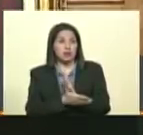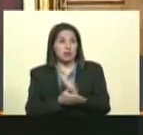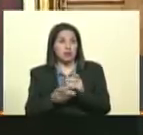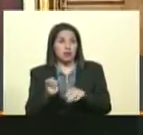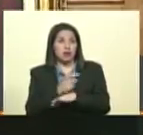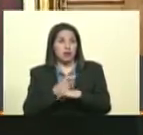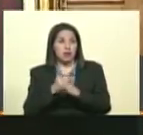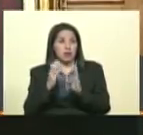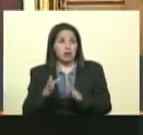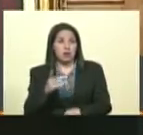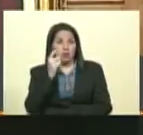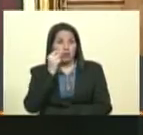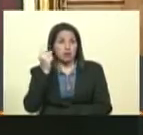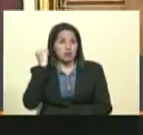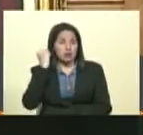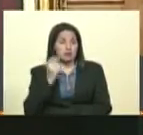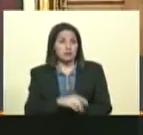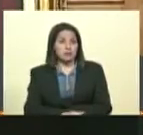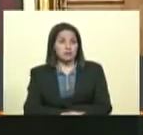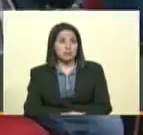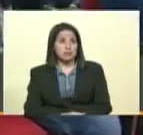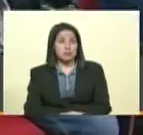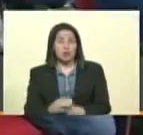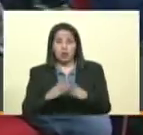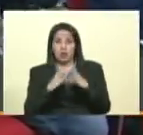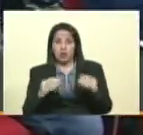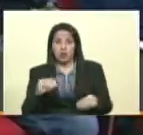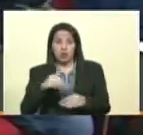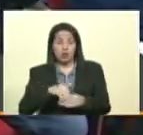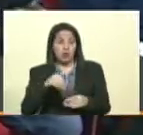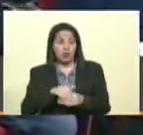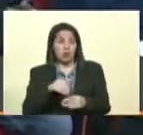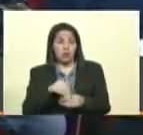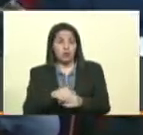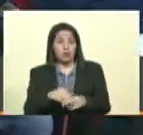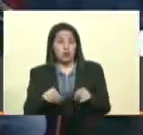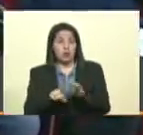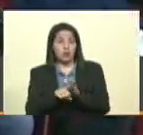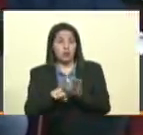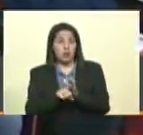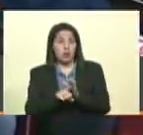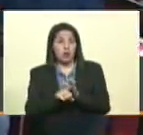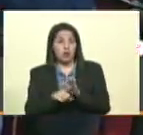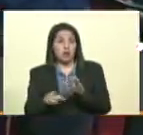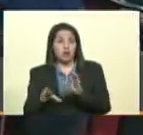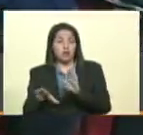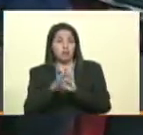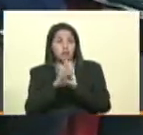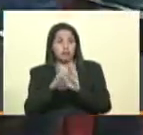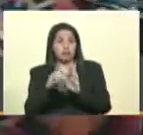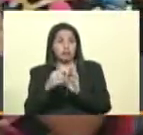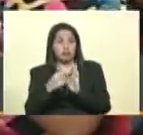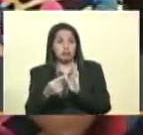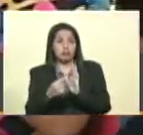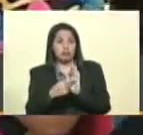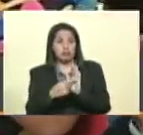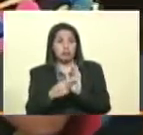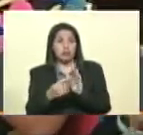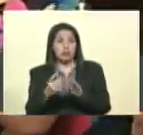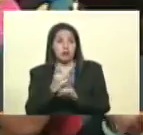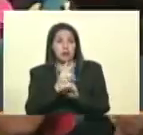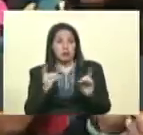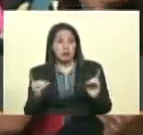y gobernadoras. Todo el que vote está votando por la constituyente, por la democracia revolucionaria, por